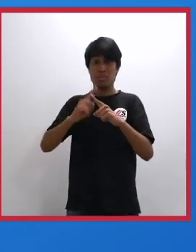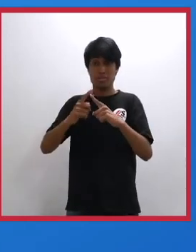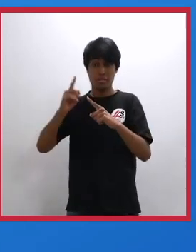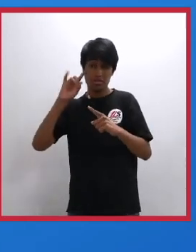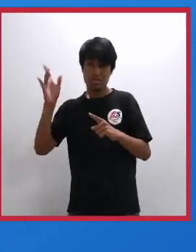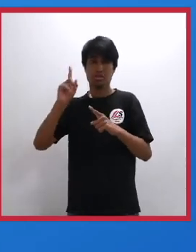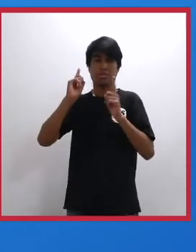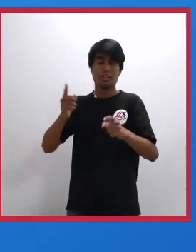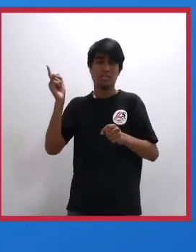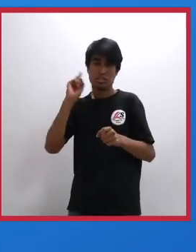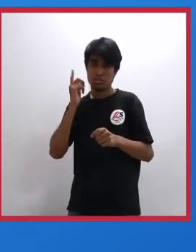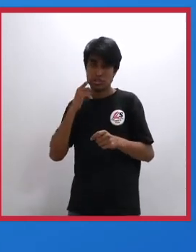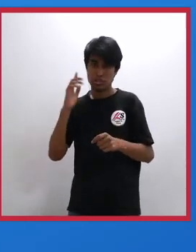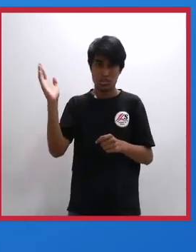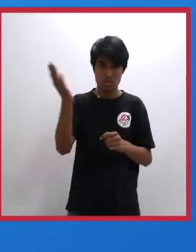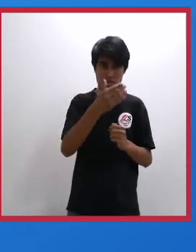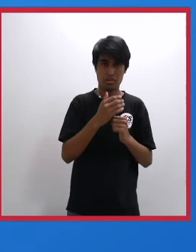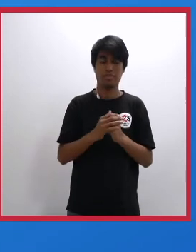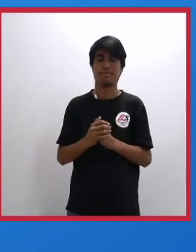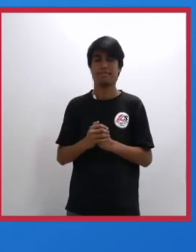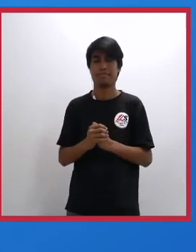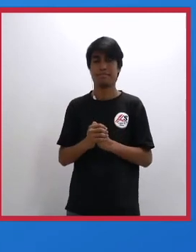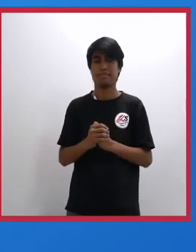personas. Y